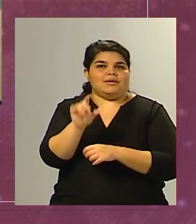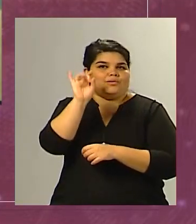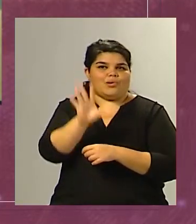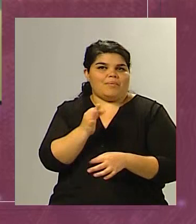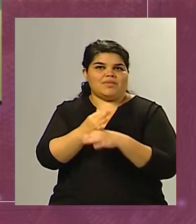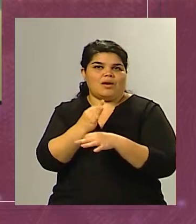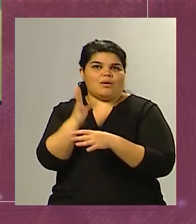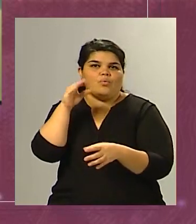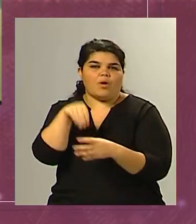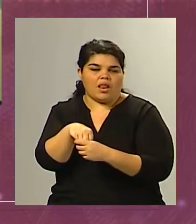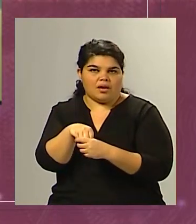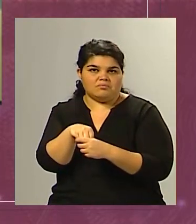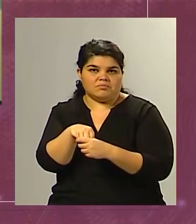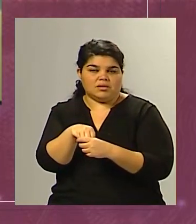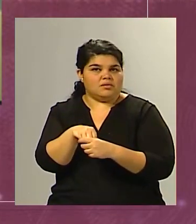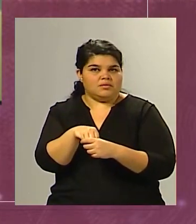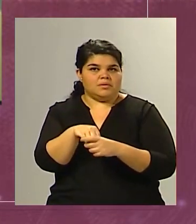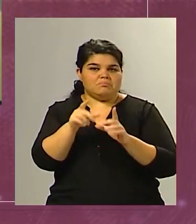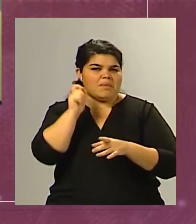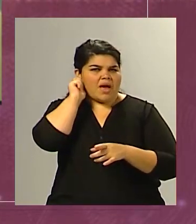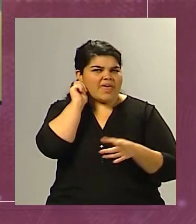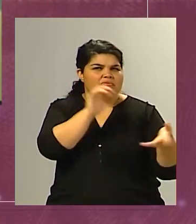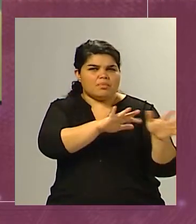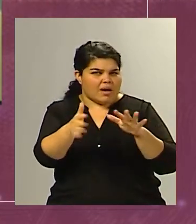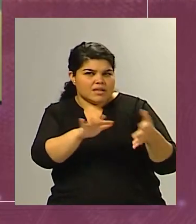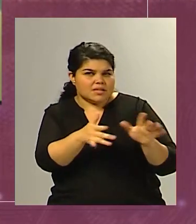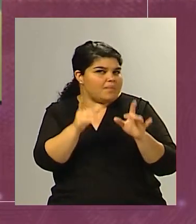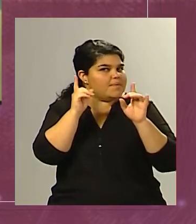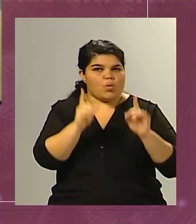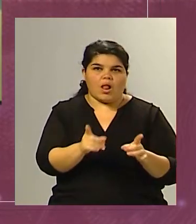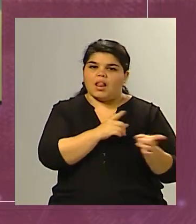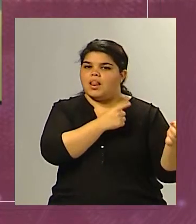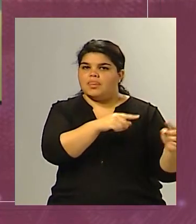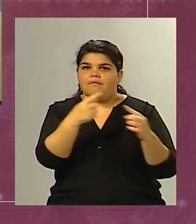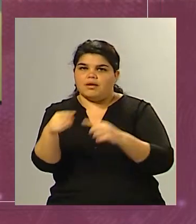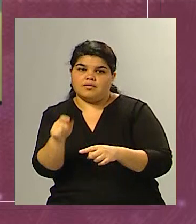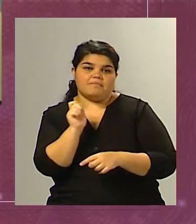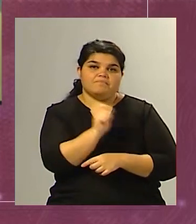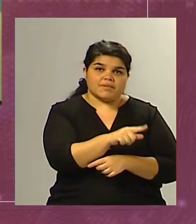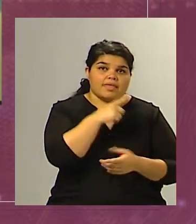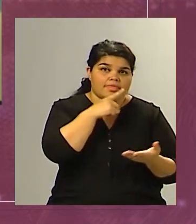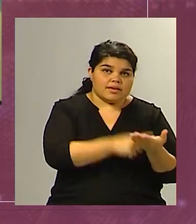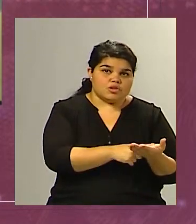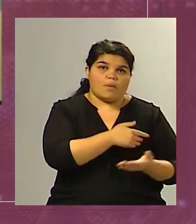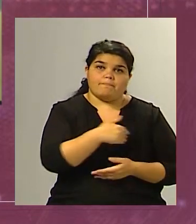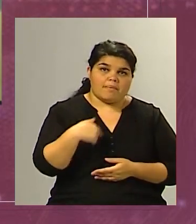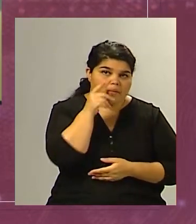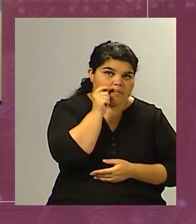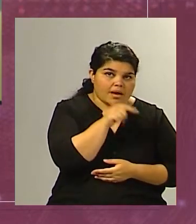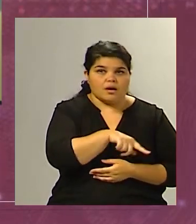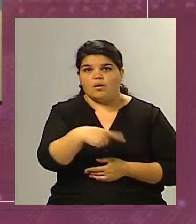públicos diferentes, si bien de la misma edad, pero son públicos diferentes, porque como te decía, uno lo eligen los padres y otro va por dentro del